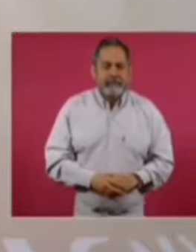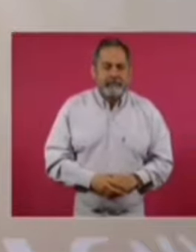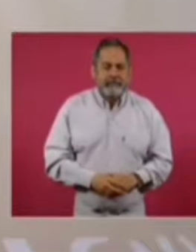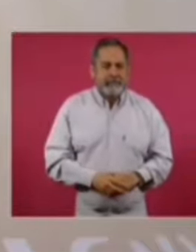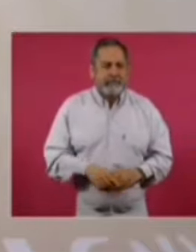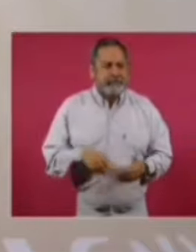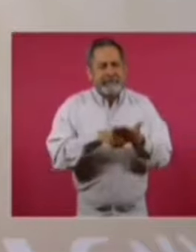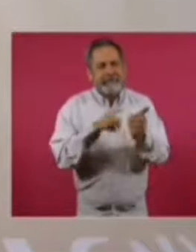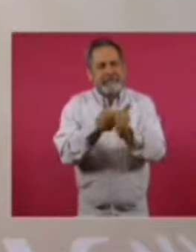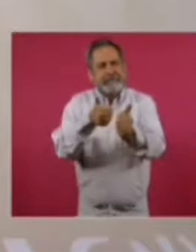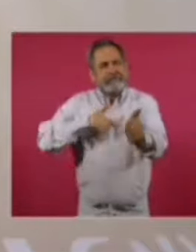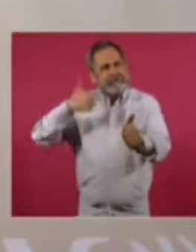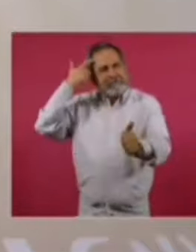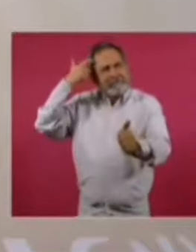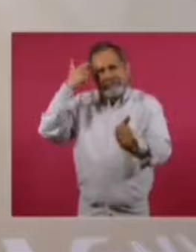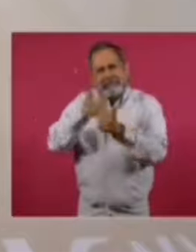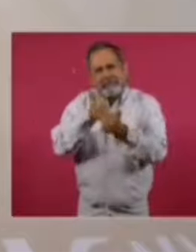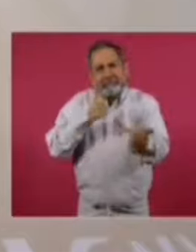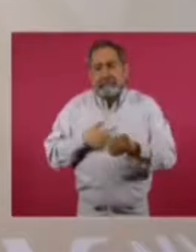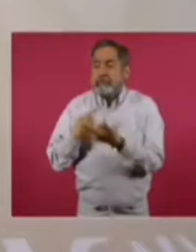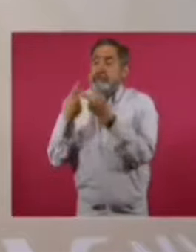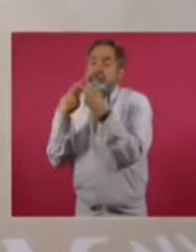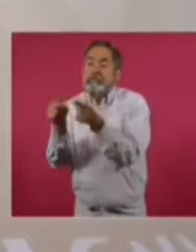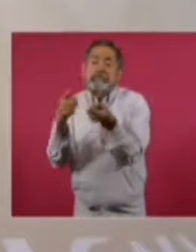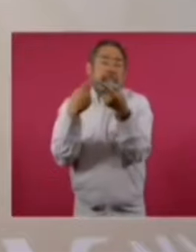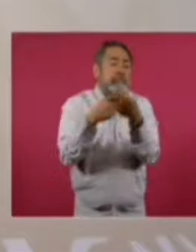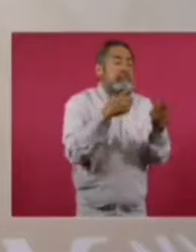Eso es un atraso.